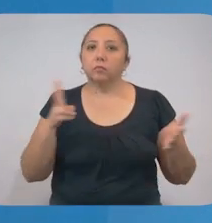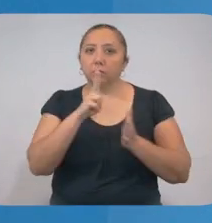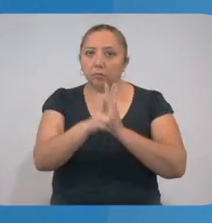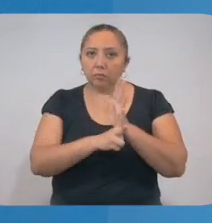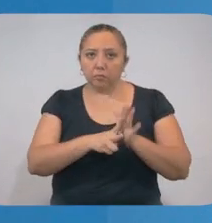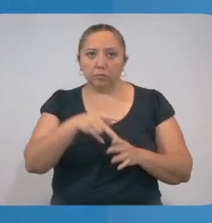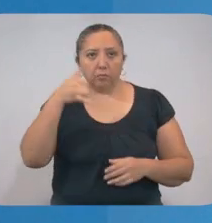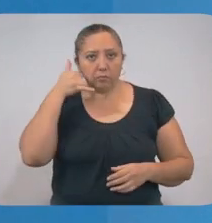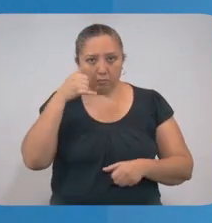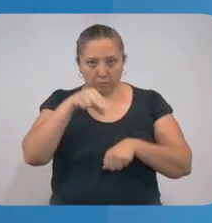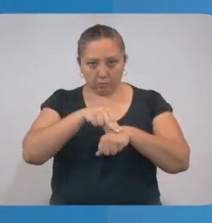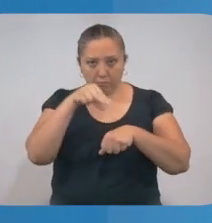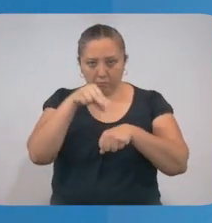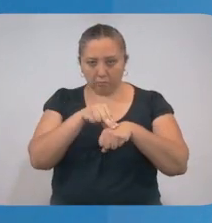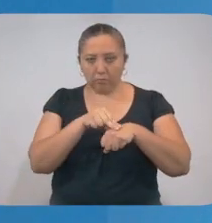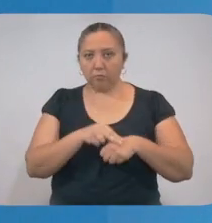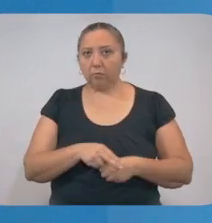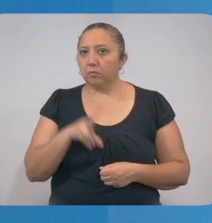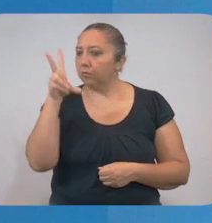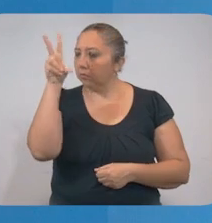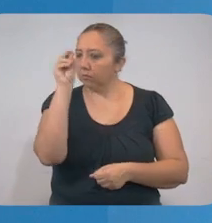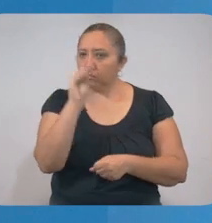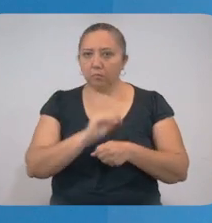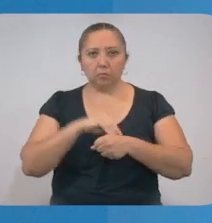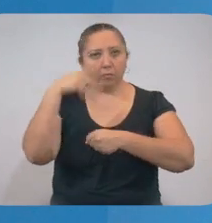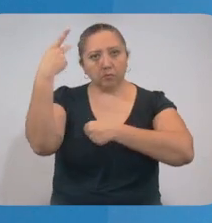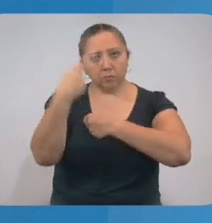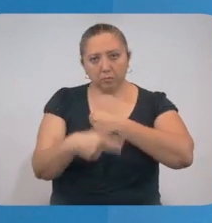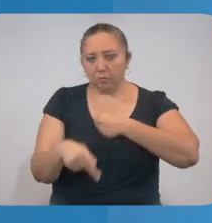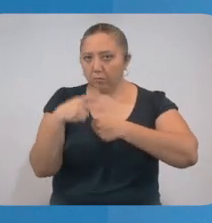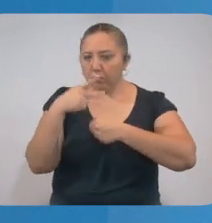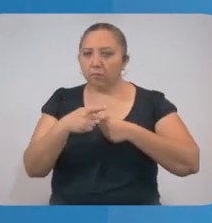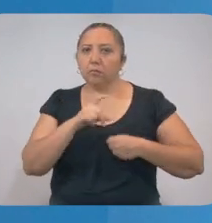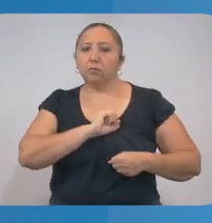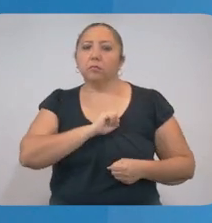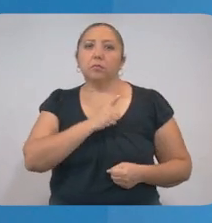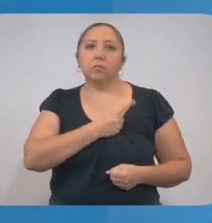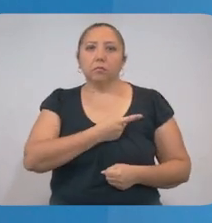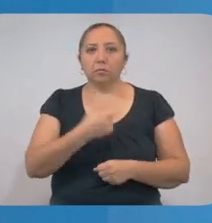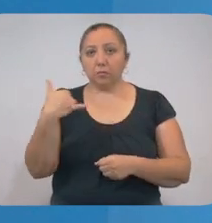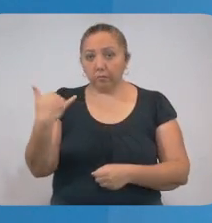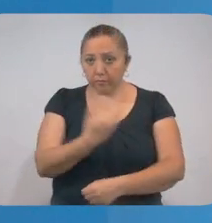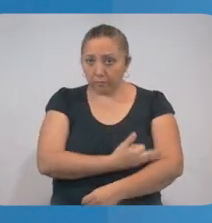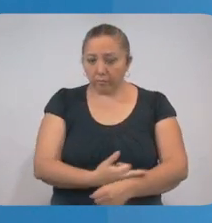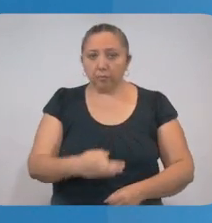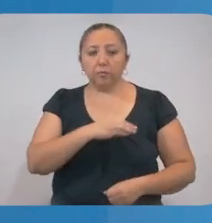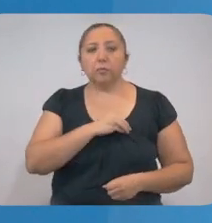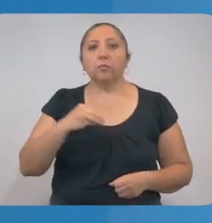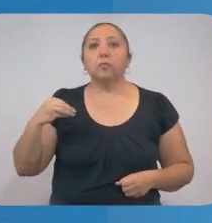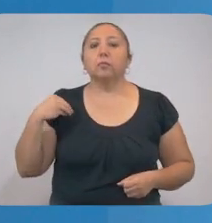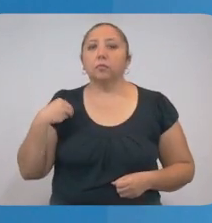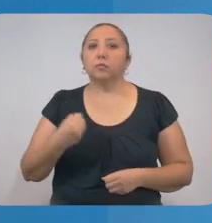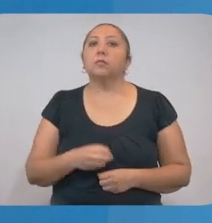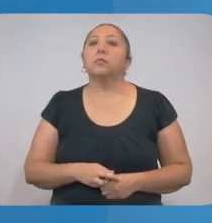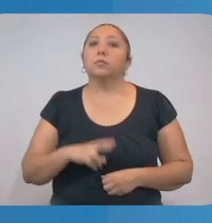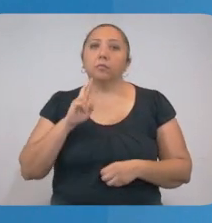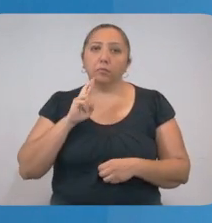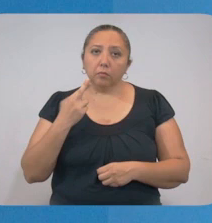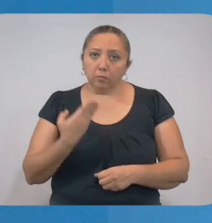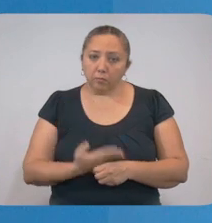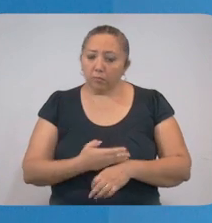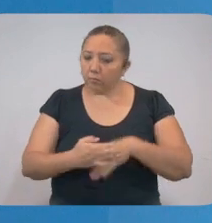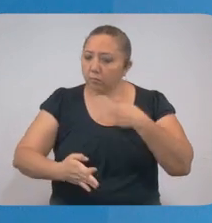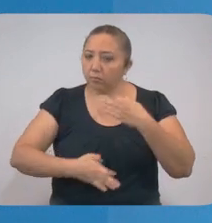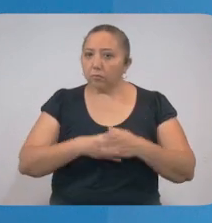kahle sahbensil, taktilek imbehla, domingo 19 de abril, sokuchik pahalweitulumil Yucatane,